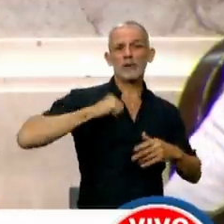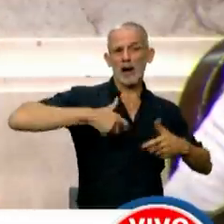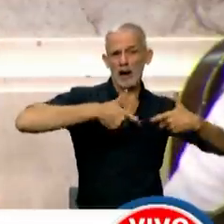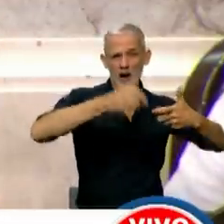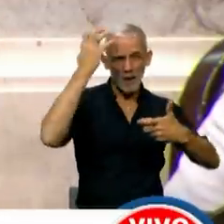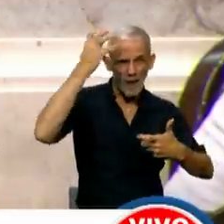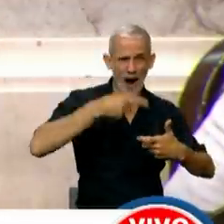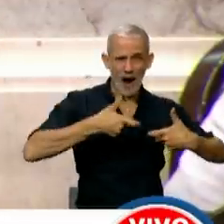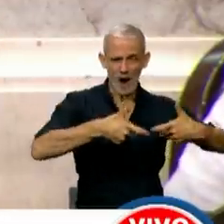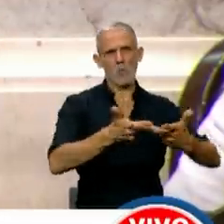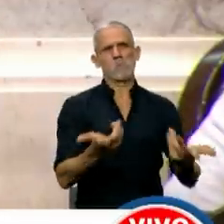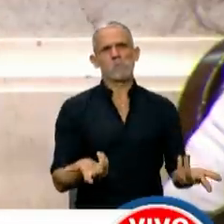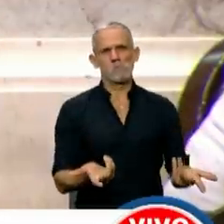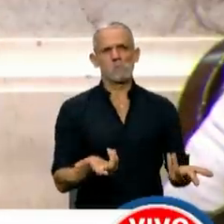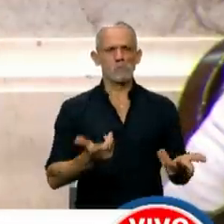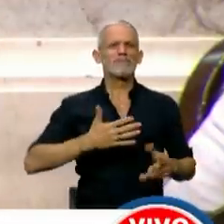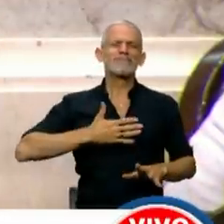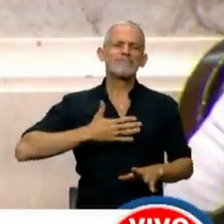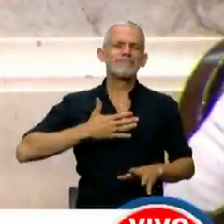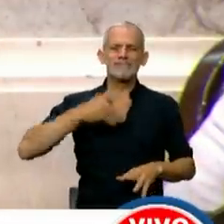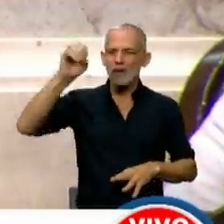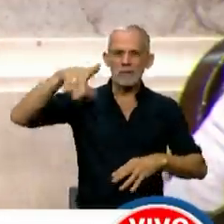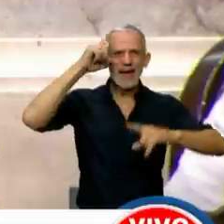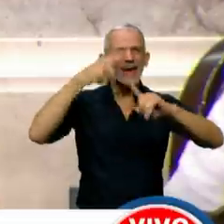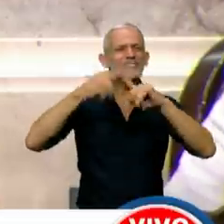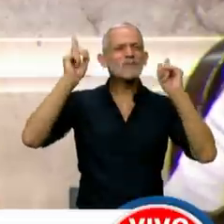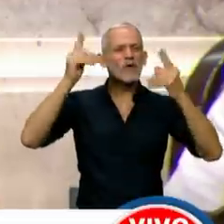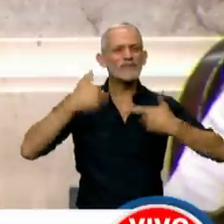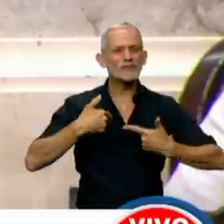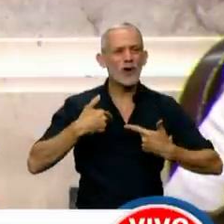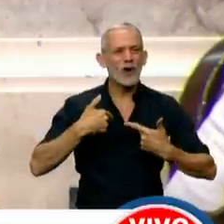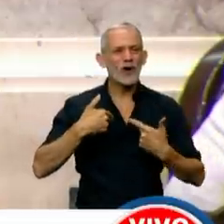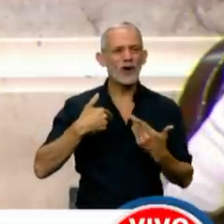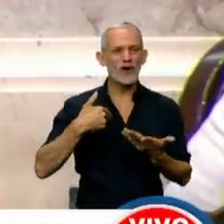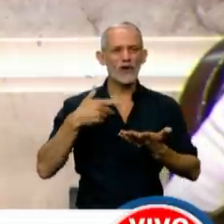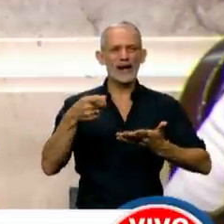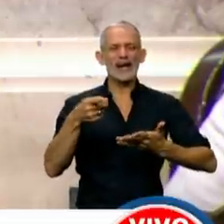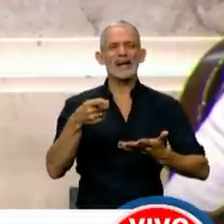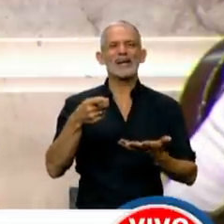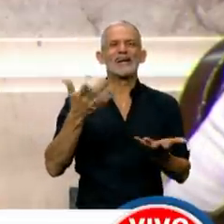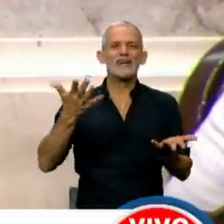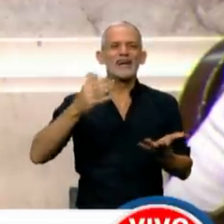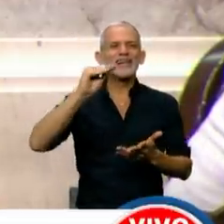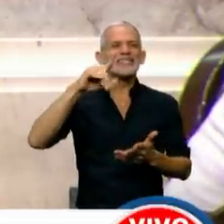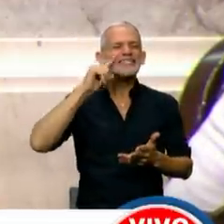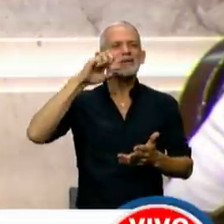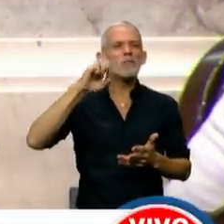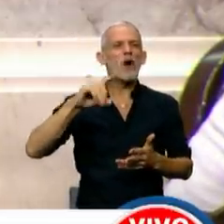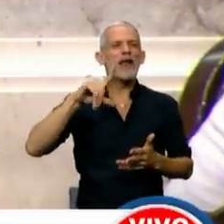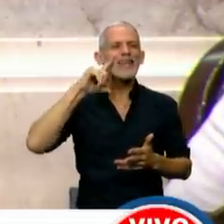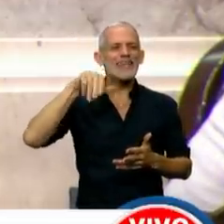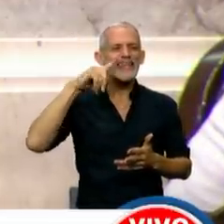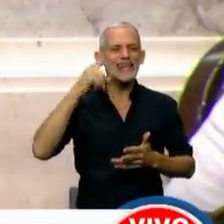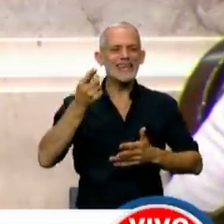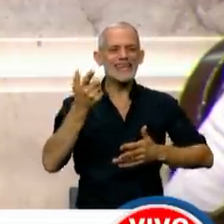recién lamento que no esté mi ex profesor el doctor cipollini fue profesor mío en la